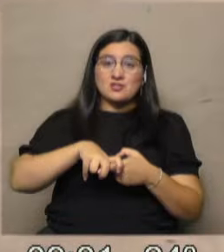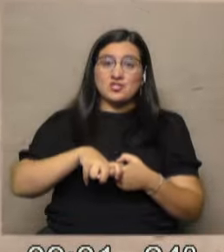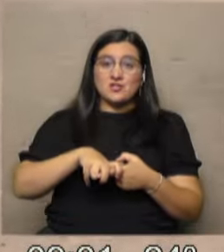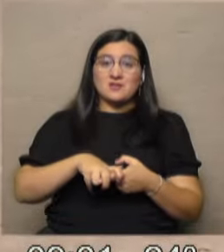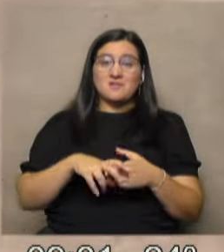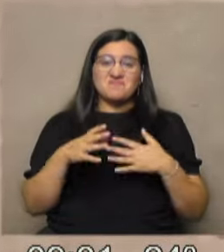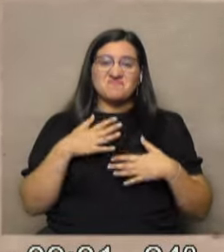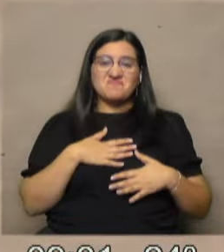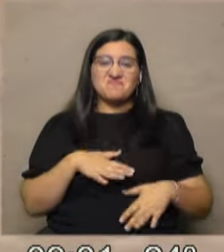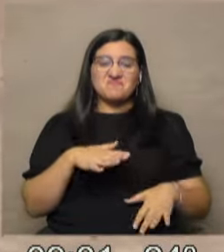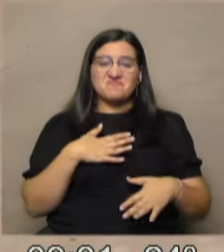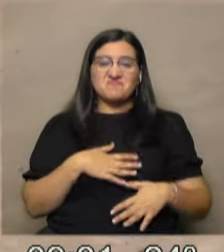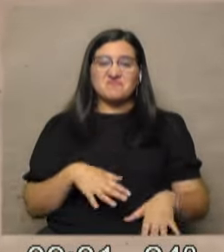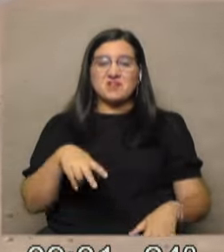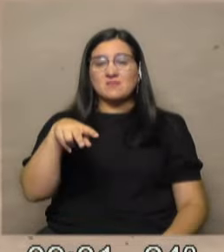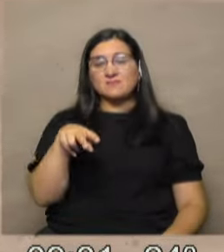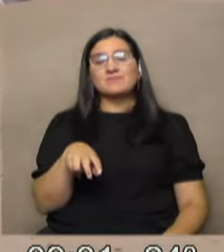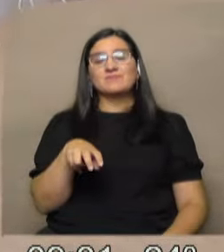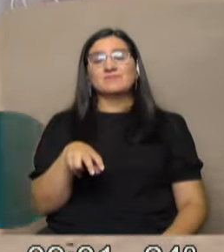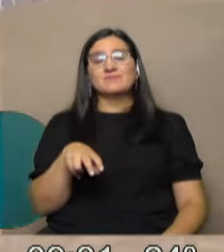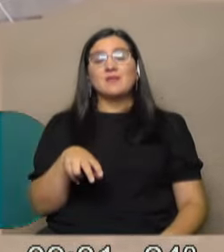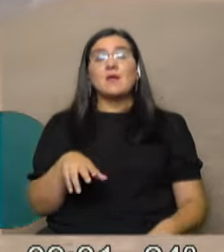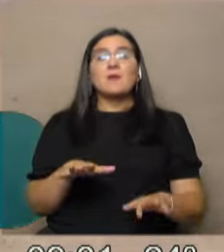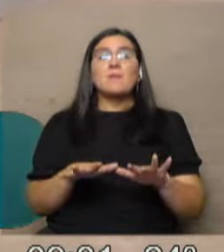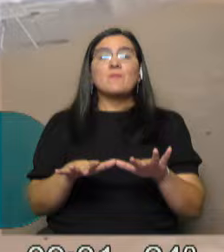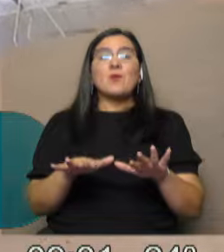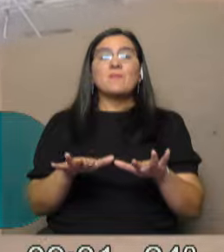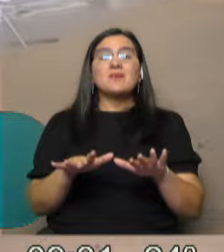que colocó la playera acá. Ah, se moja las patitas. Para sentarse.